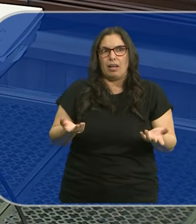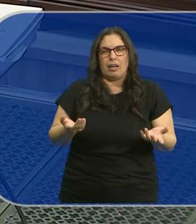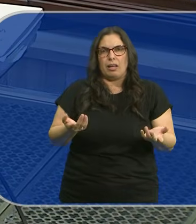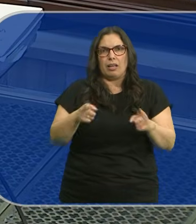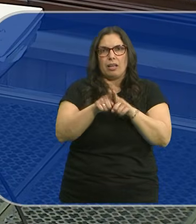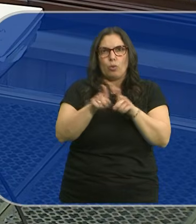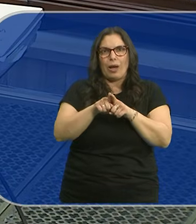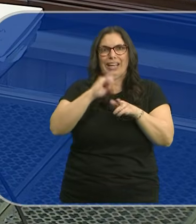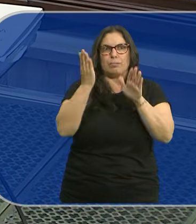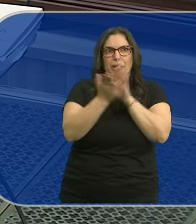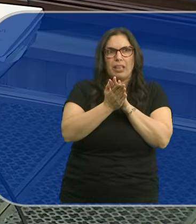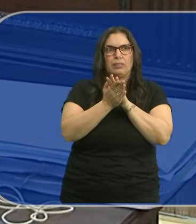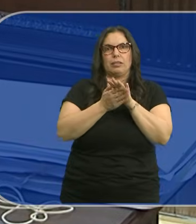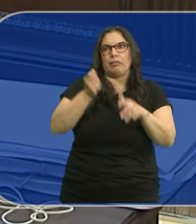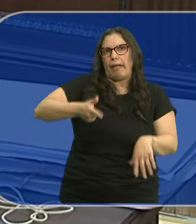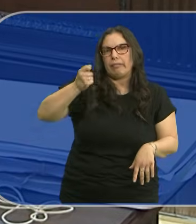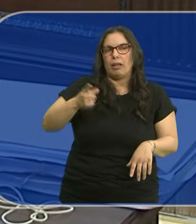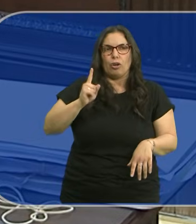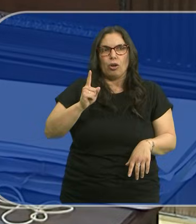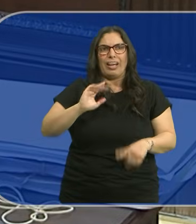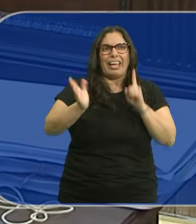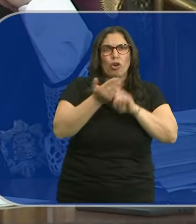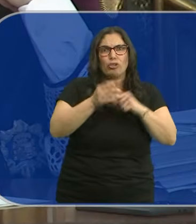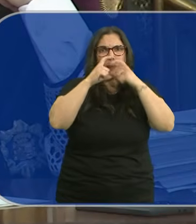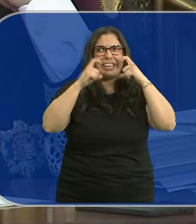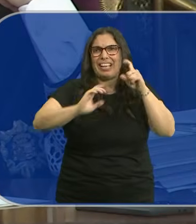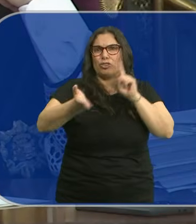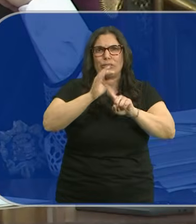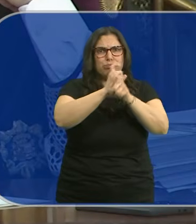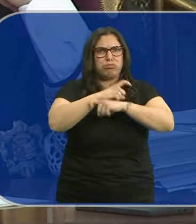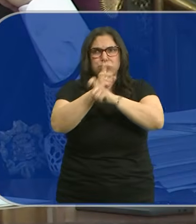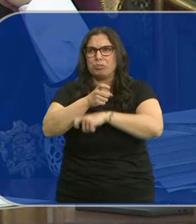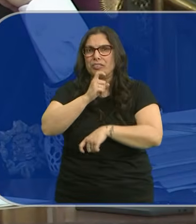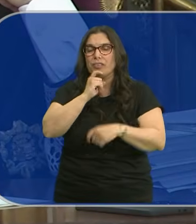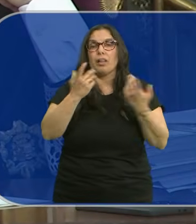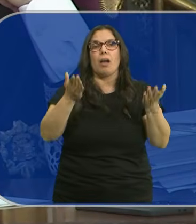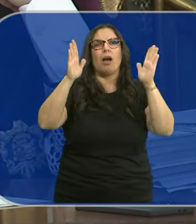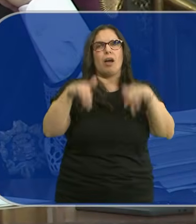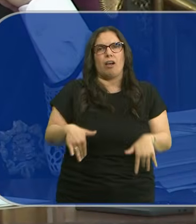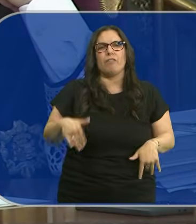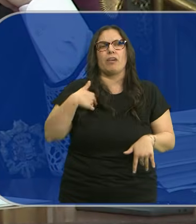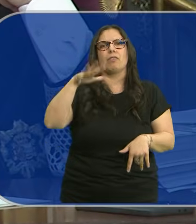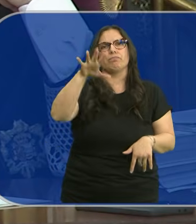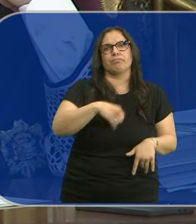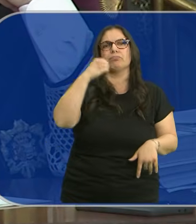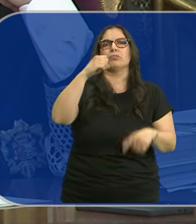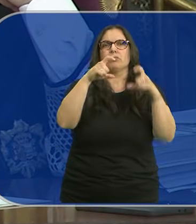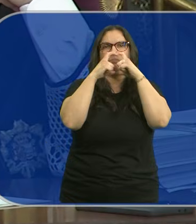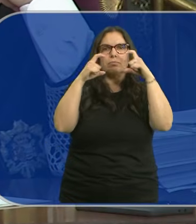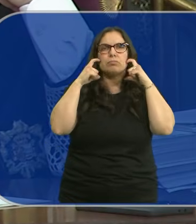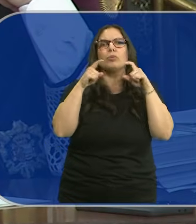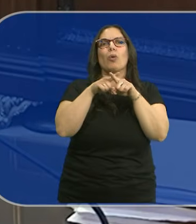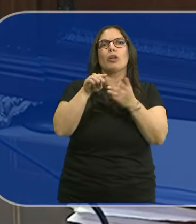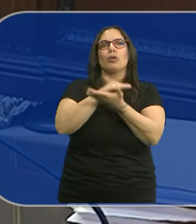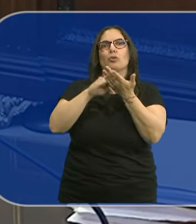armando expedientes de esa entidad cada rato. Era muy difícil encontrar material. Y defiende que fue Puertos del Estado quien decidió adquirir las mascarillas con soluciones